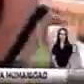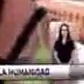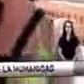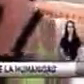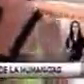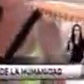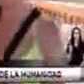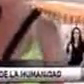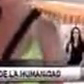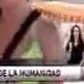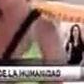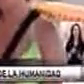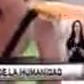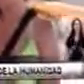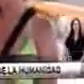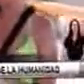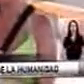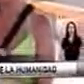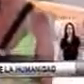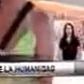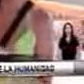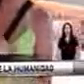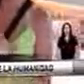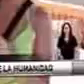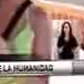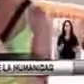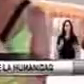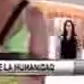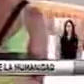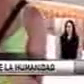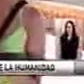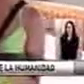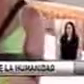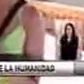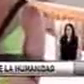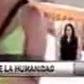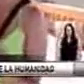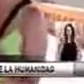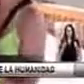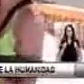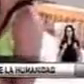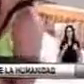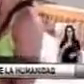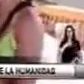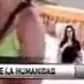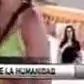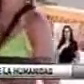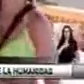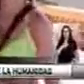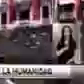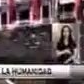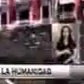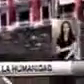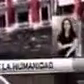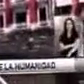$2. Es necesario andar con sombrero. Con sombrero, andar con agua, bloqueador solar.